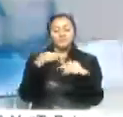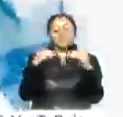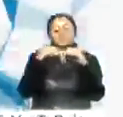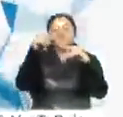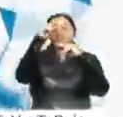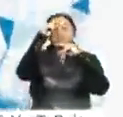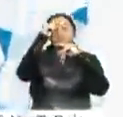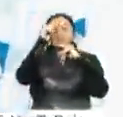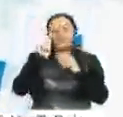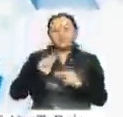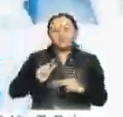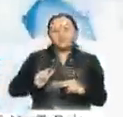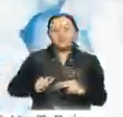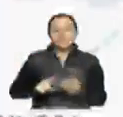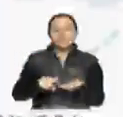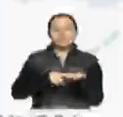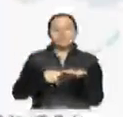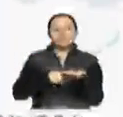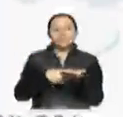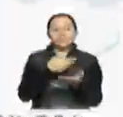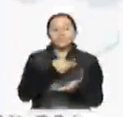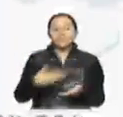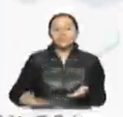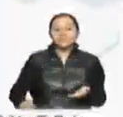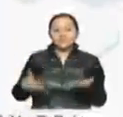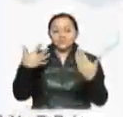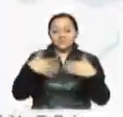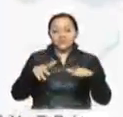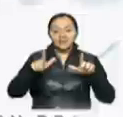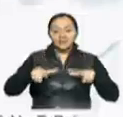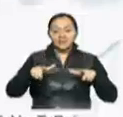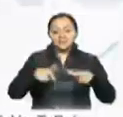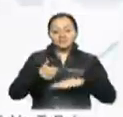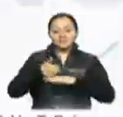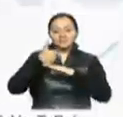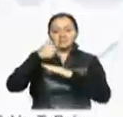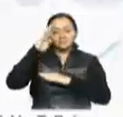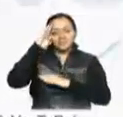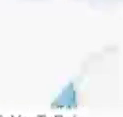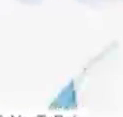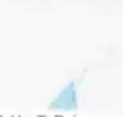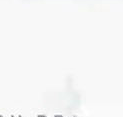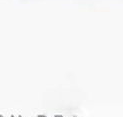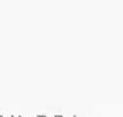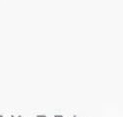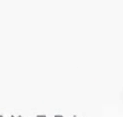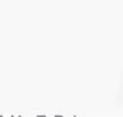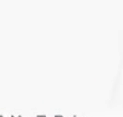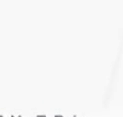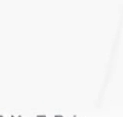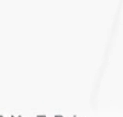regresemos, detalles sobre la reunión del presidente electo y el alto mando militar.